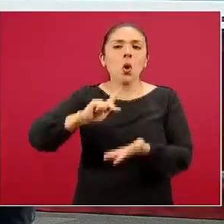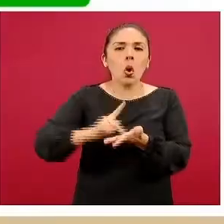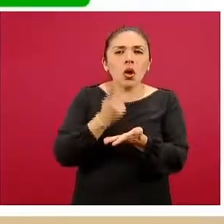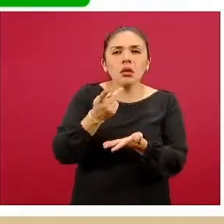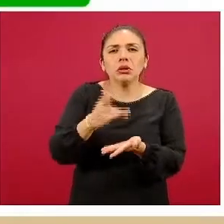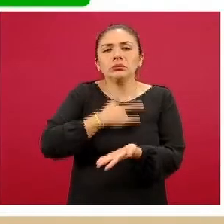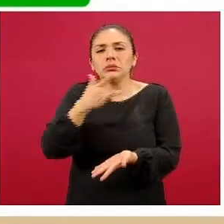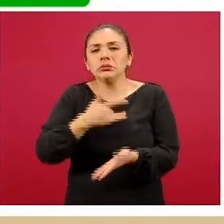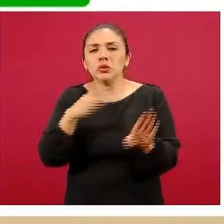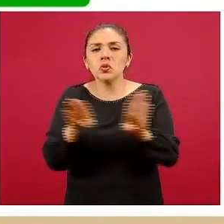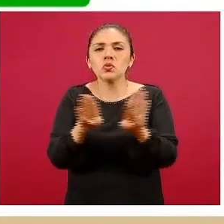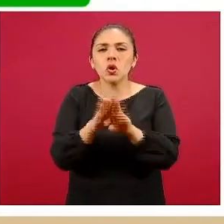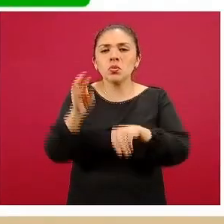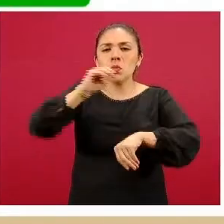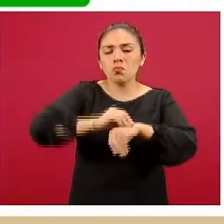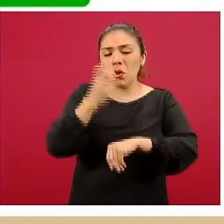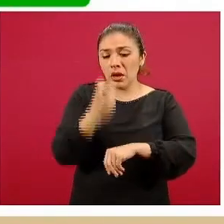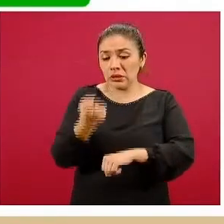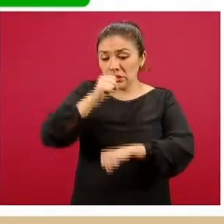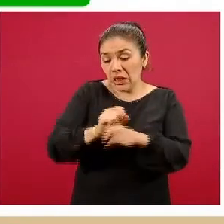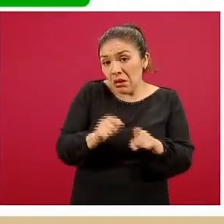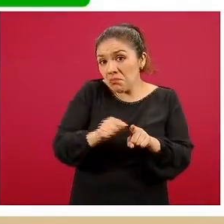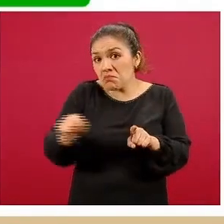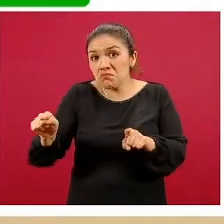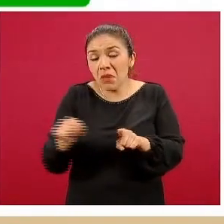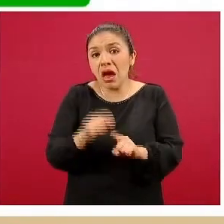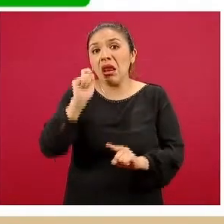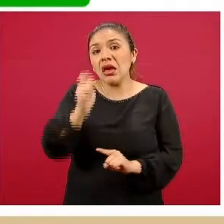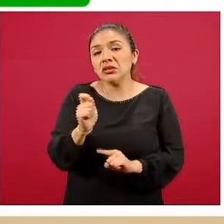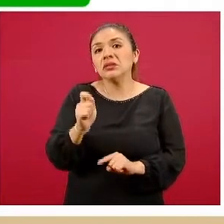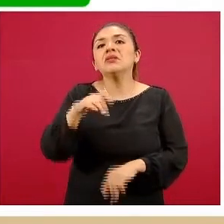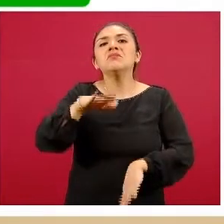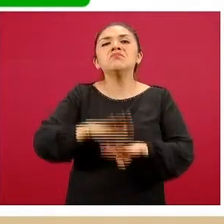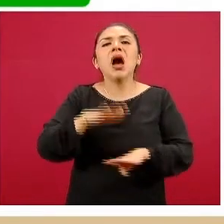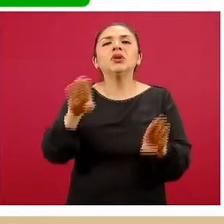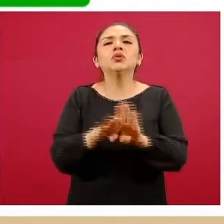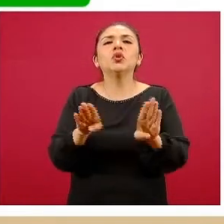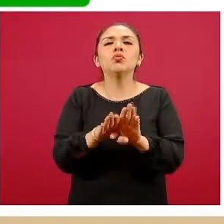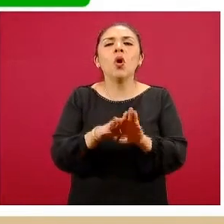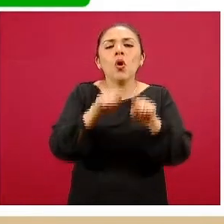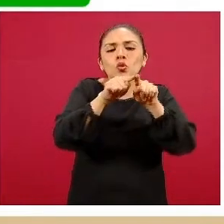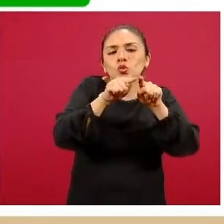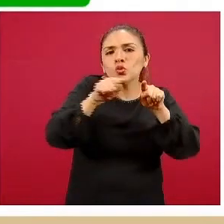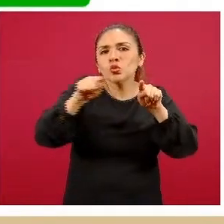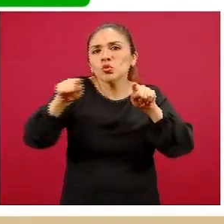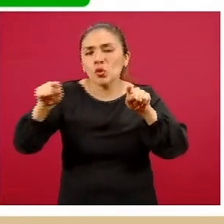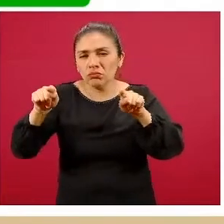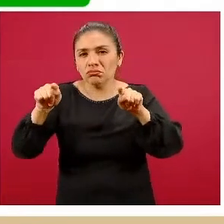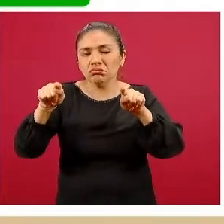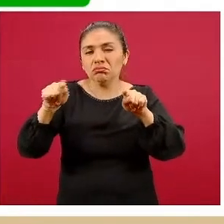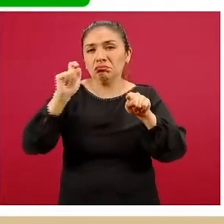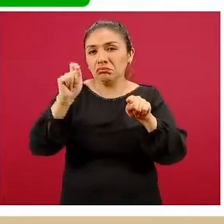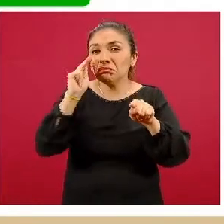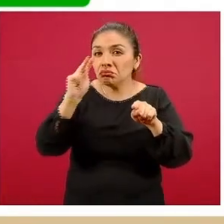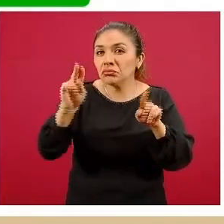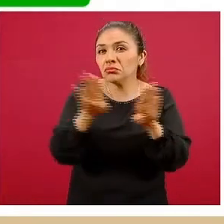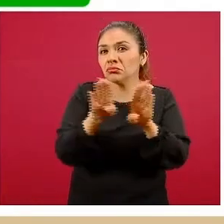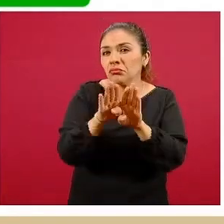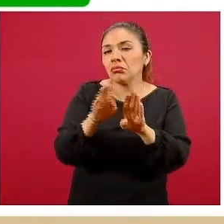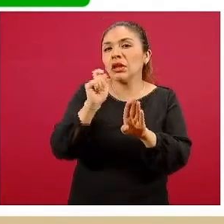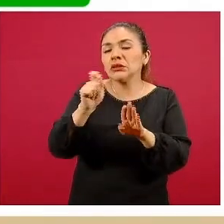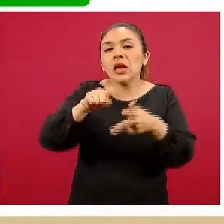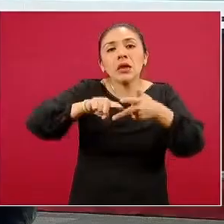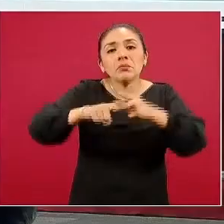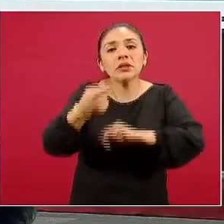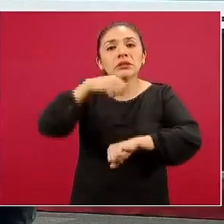nuevamente a que el comportamiento de esta semana pueda ser más bien una meseta. Veremos en su momento, lógicamente, cómo abre